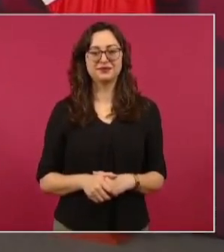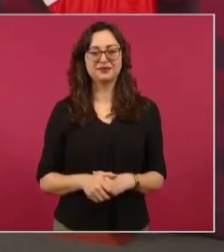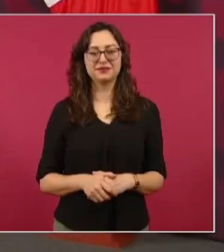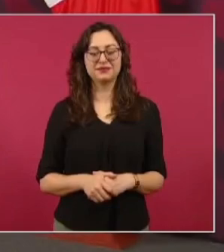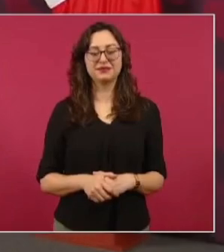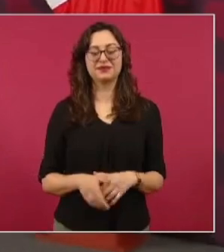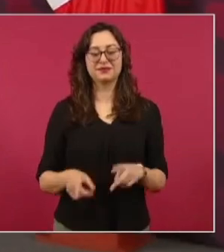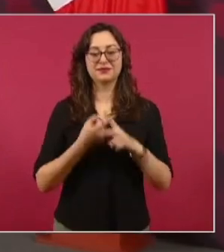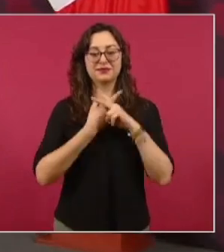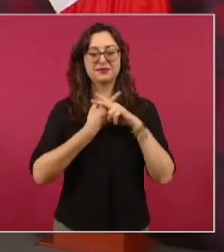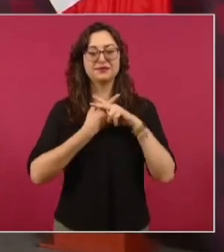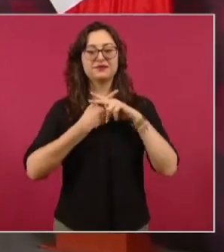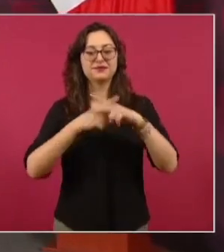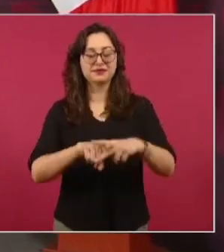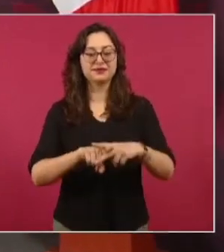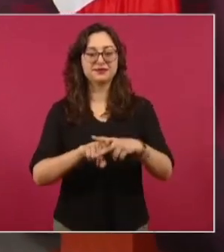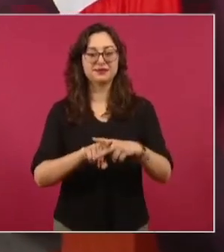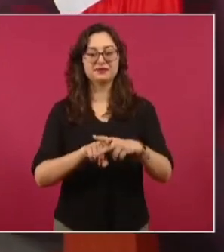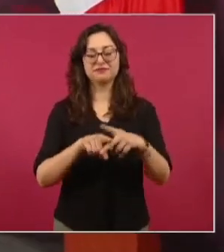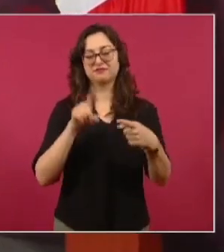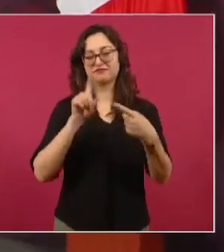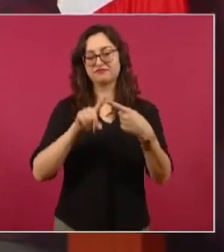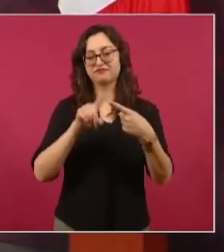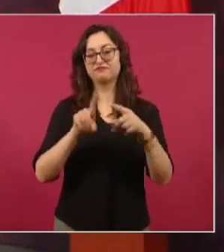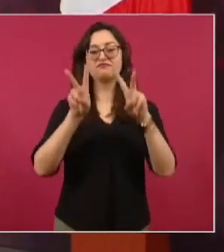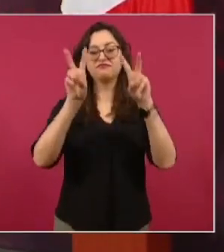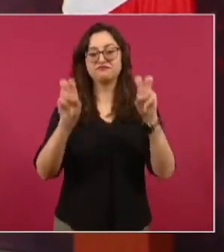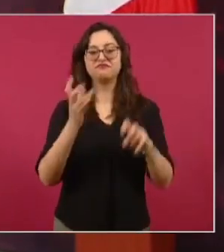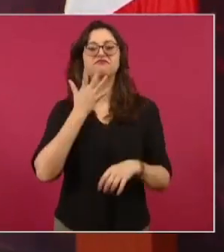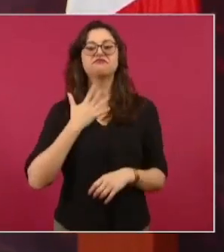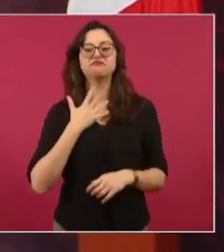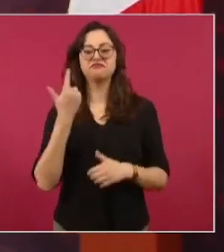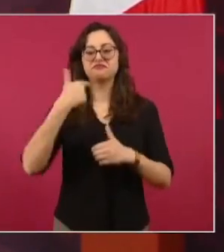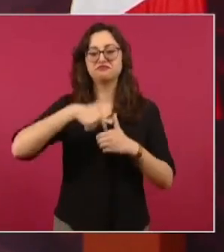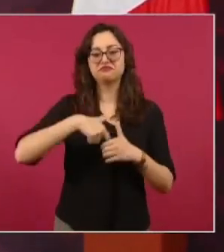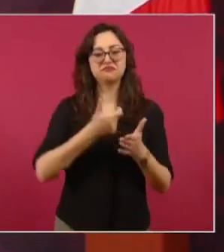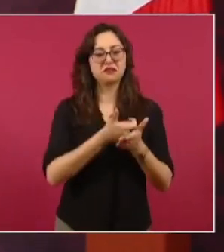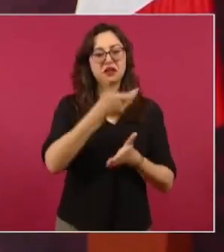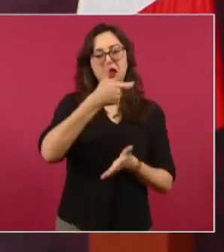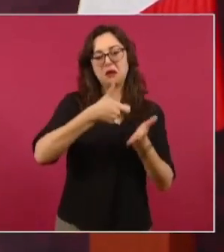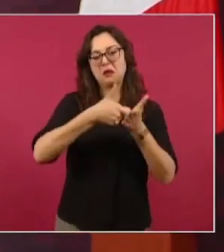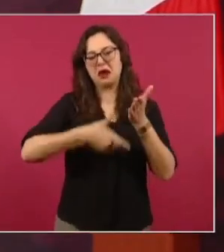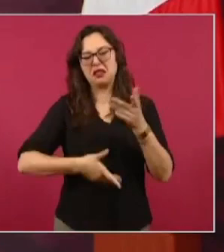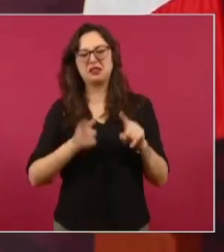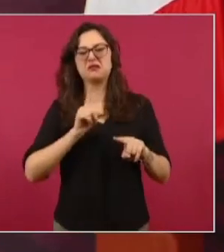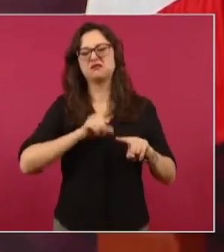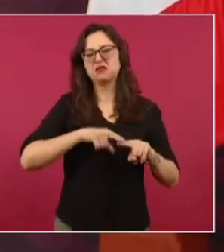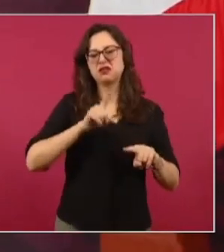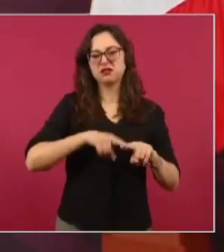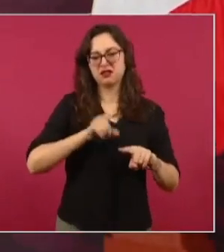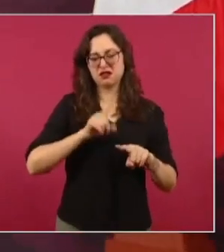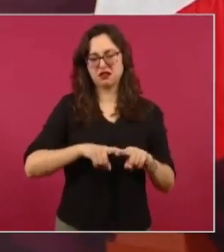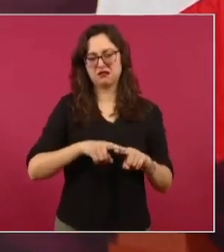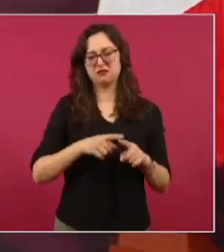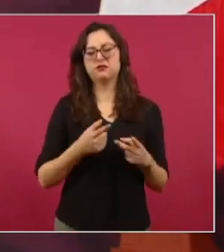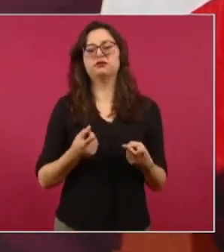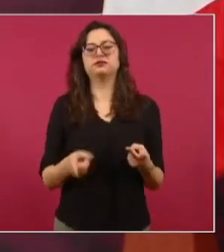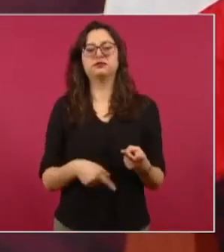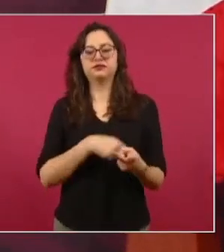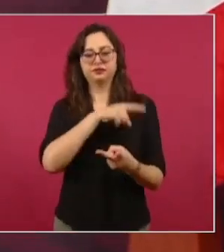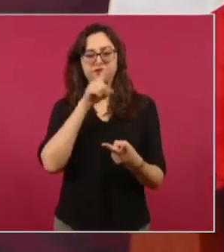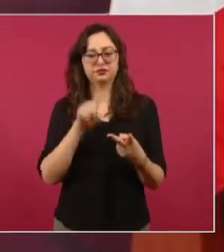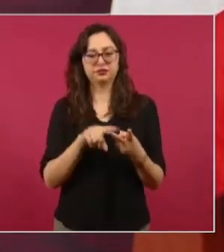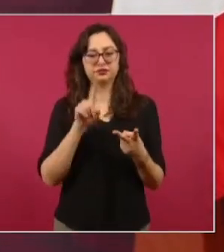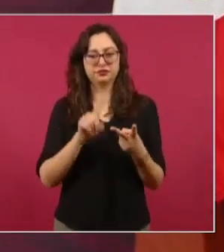Empezamos con quién es quién en los precios y luego vemos